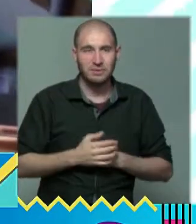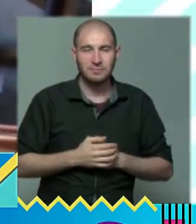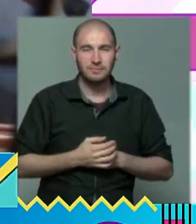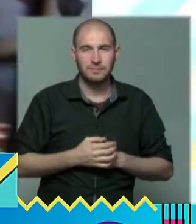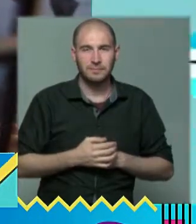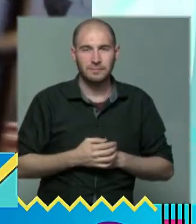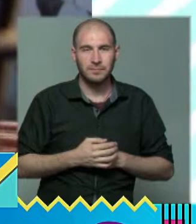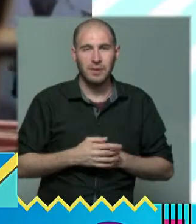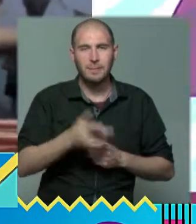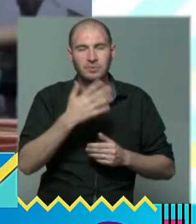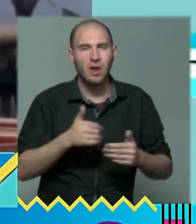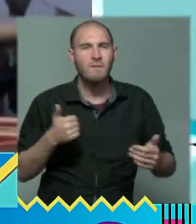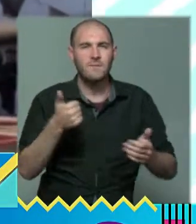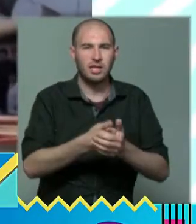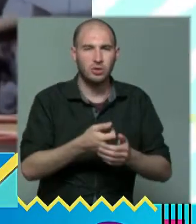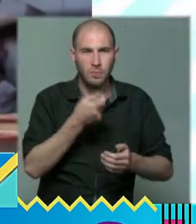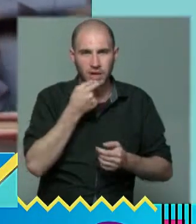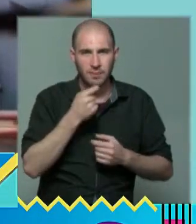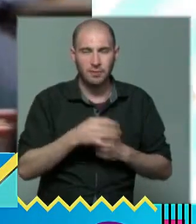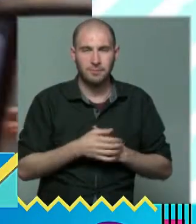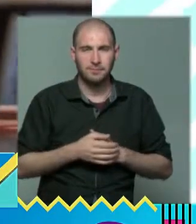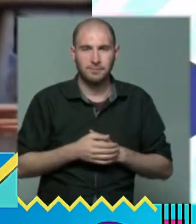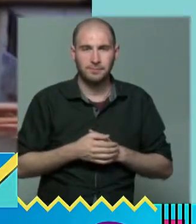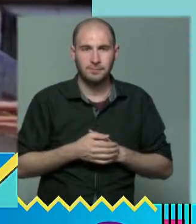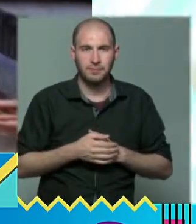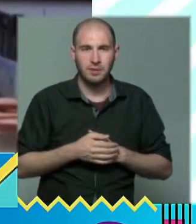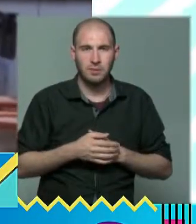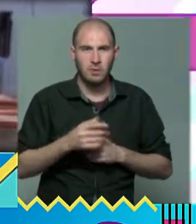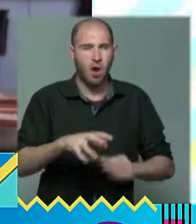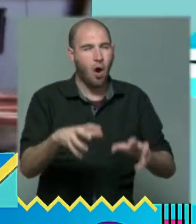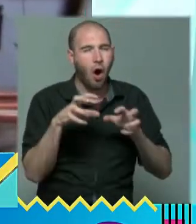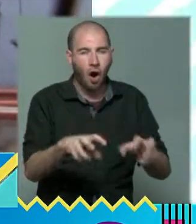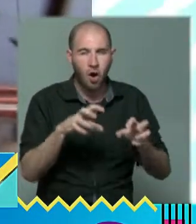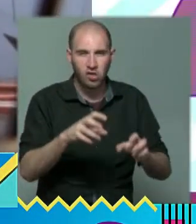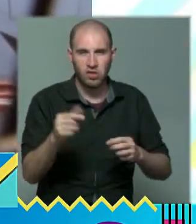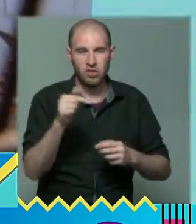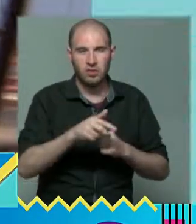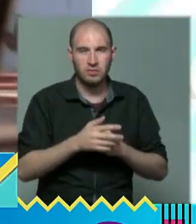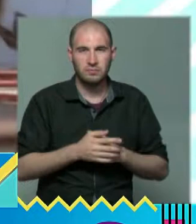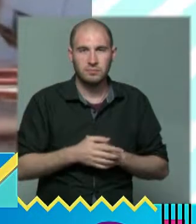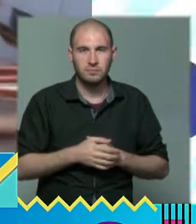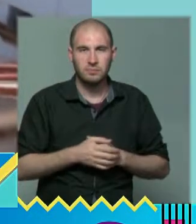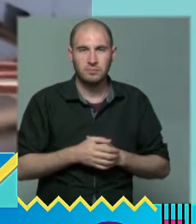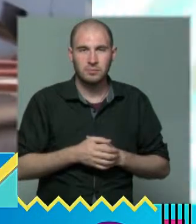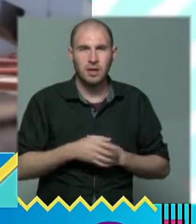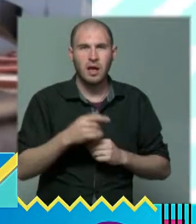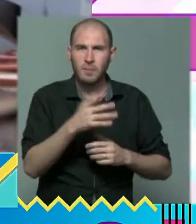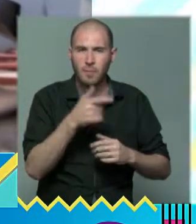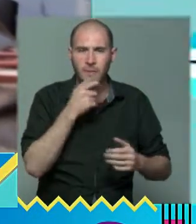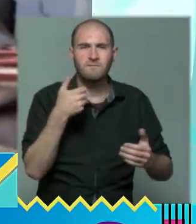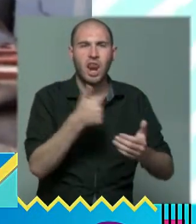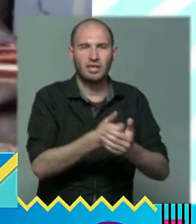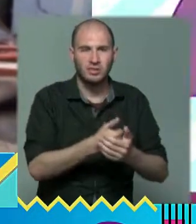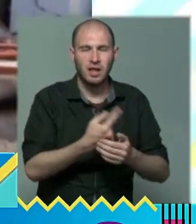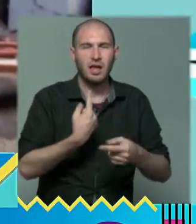casos de agresión sexual, casos de broncas, digamos, que hay, que se saltan con violaciones dentro